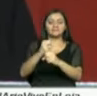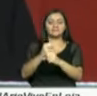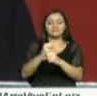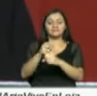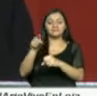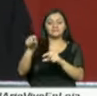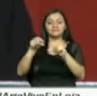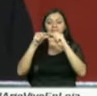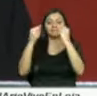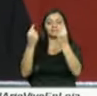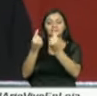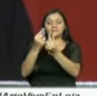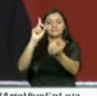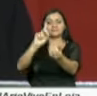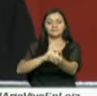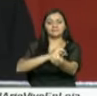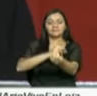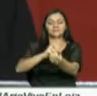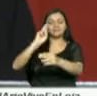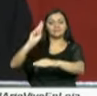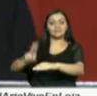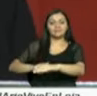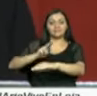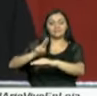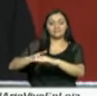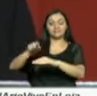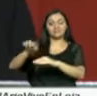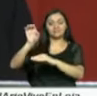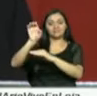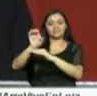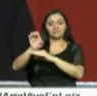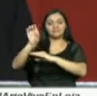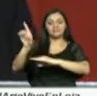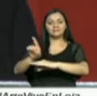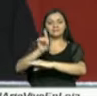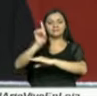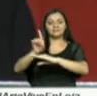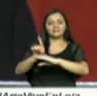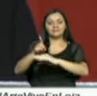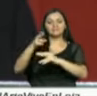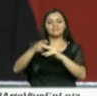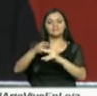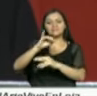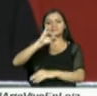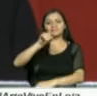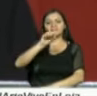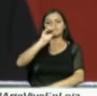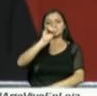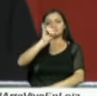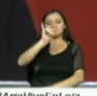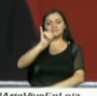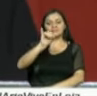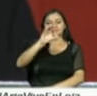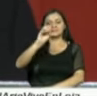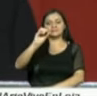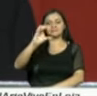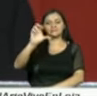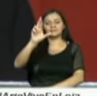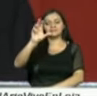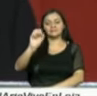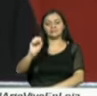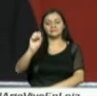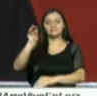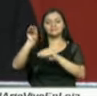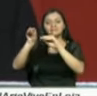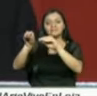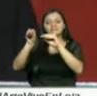Compañía Nacional de Danza, bajo la dirección de la maestra Josy Cáceres, con la coreografía del